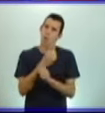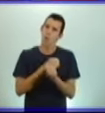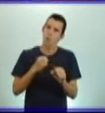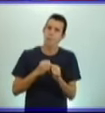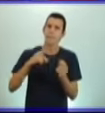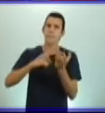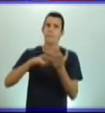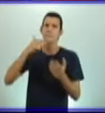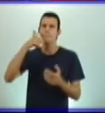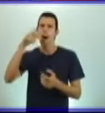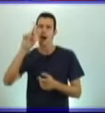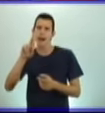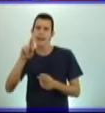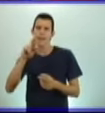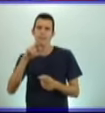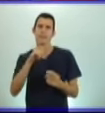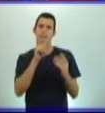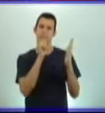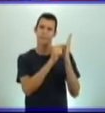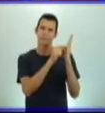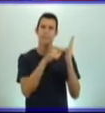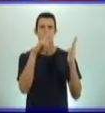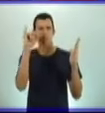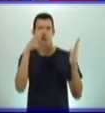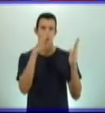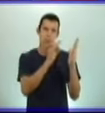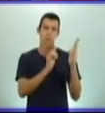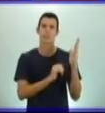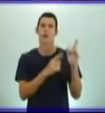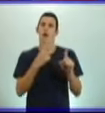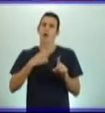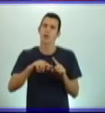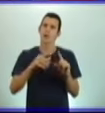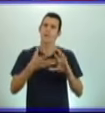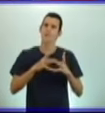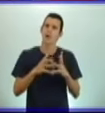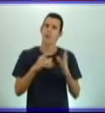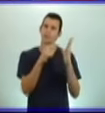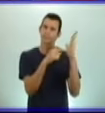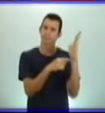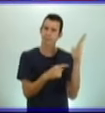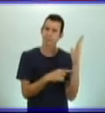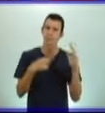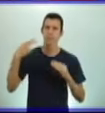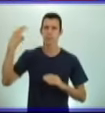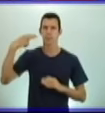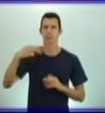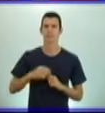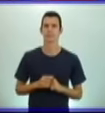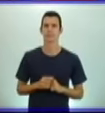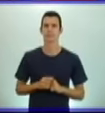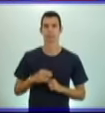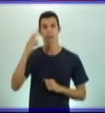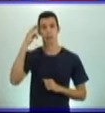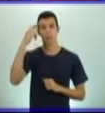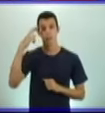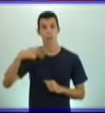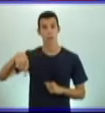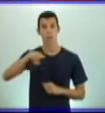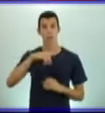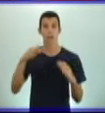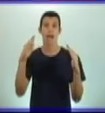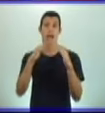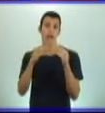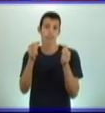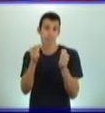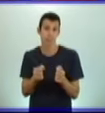decirle que todas estas clases que se están transmitiendo en estos momentos en que tenemos que permanecer en casa, la pueden encontrar en Cubeduca. Fíjense que